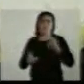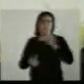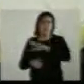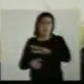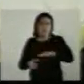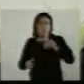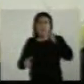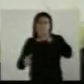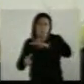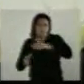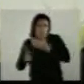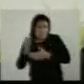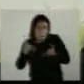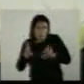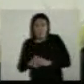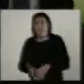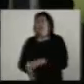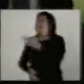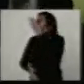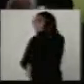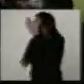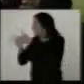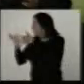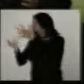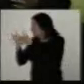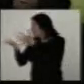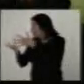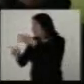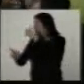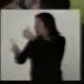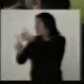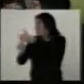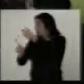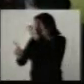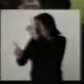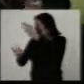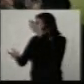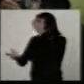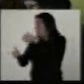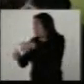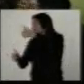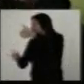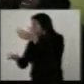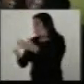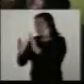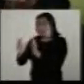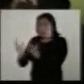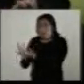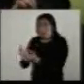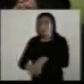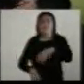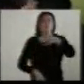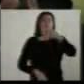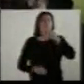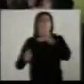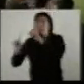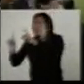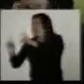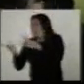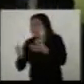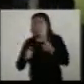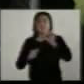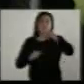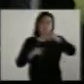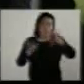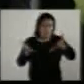capacitación a los niños y niñas con discapacidad? ¿Saben lenguaje de señas? ¿Los mismos profesores? ¿Está preparado el director? ¿Está preparado el colegio? Correcto. Todas son